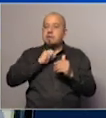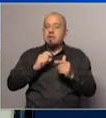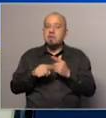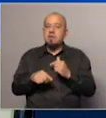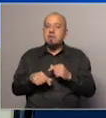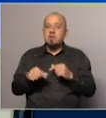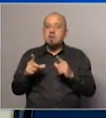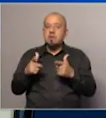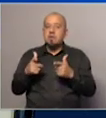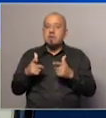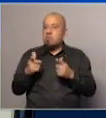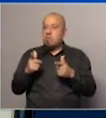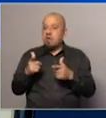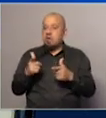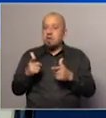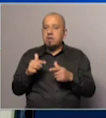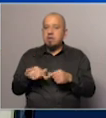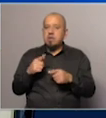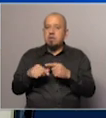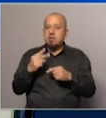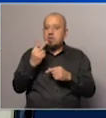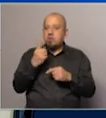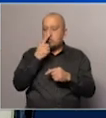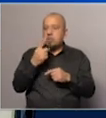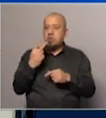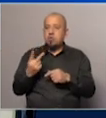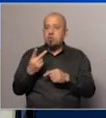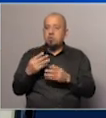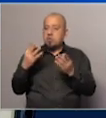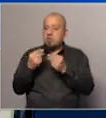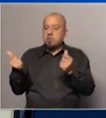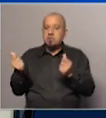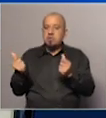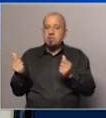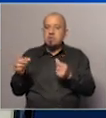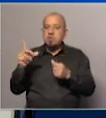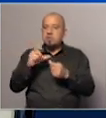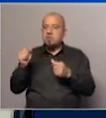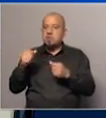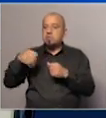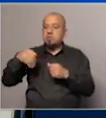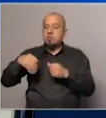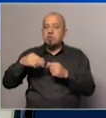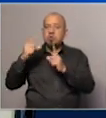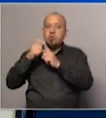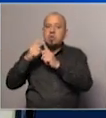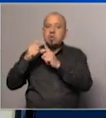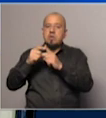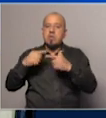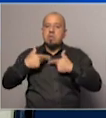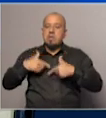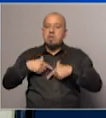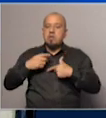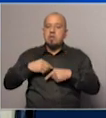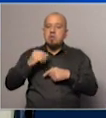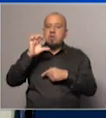hace verdad no existe fondo nacional de vivienda de que en el 2002 desaparecieron los últimos 100 millones de dólares yo recuerdo que el ministro de jugar